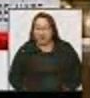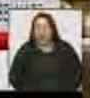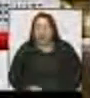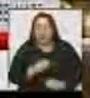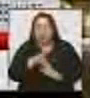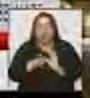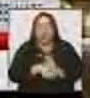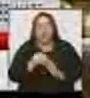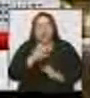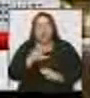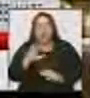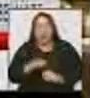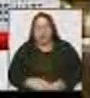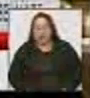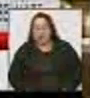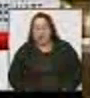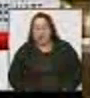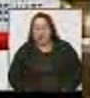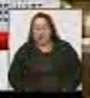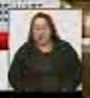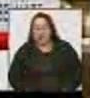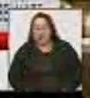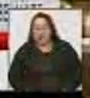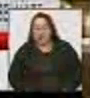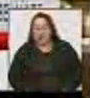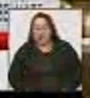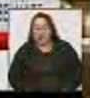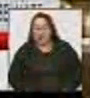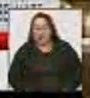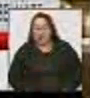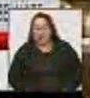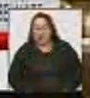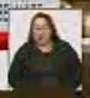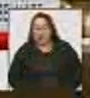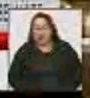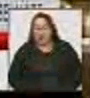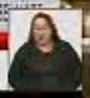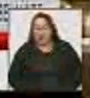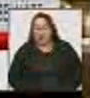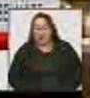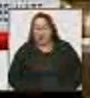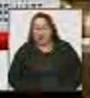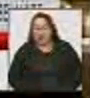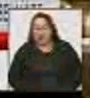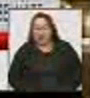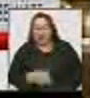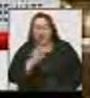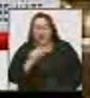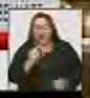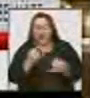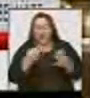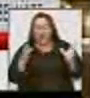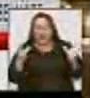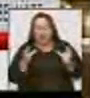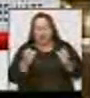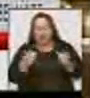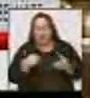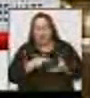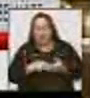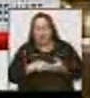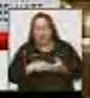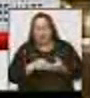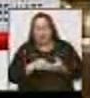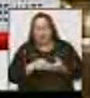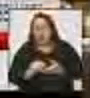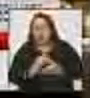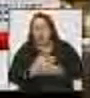menos de 55 años. O sea, estamos hablando de cantidades pequeñas en realidad. Entonces, si es así, ¿por qué vamos a poner